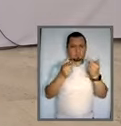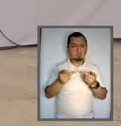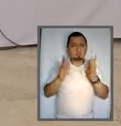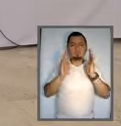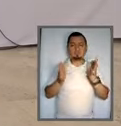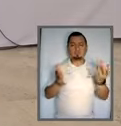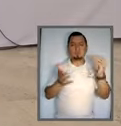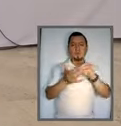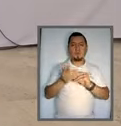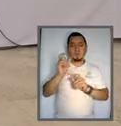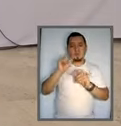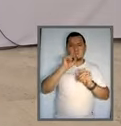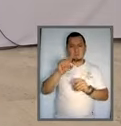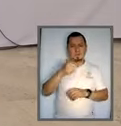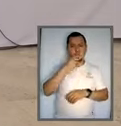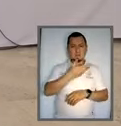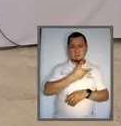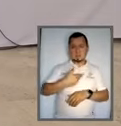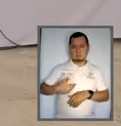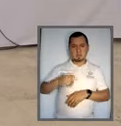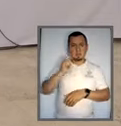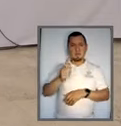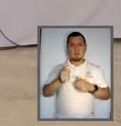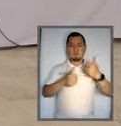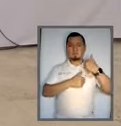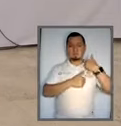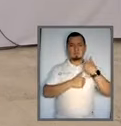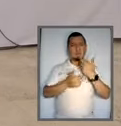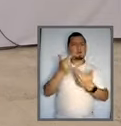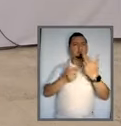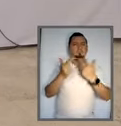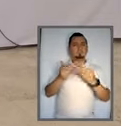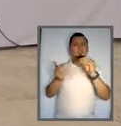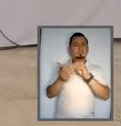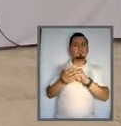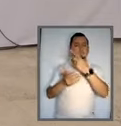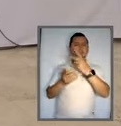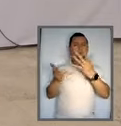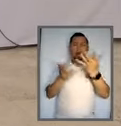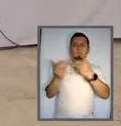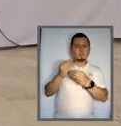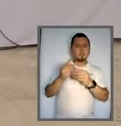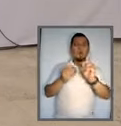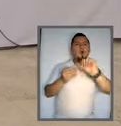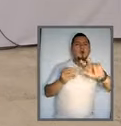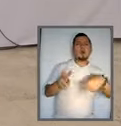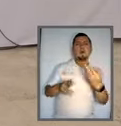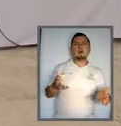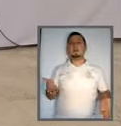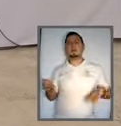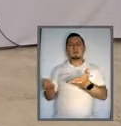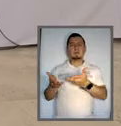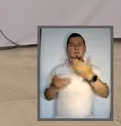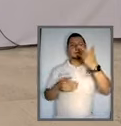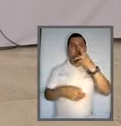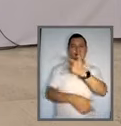situación, cuando el propio presidente había pedido que el ejército regrese a sus cuarteles, todo bajo el control de la Guardia